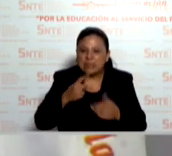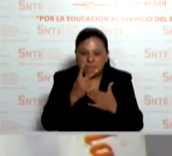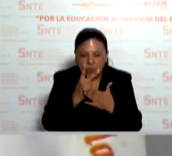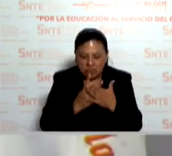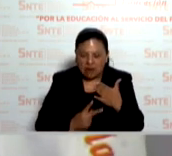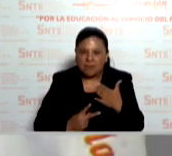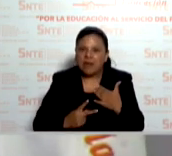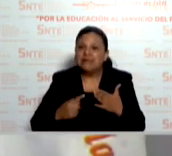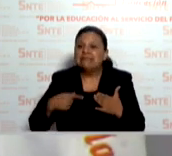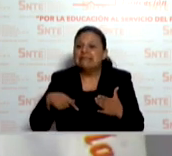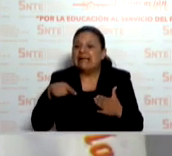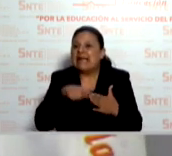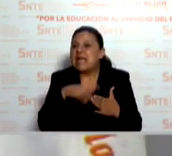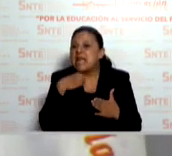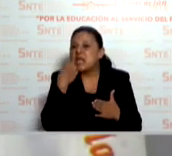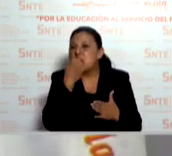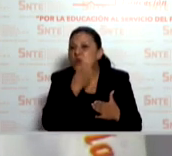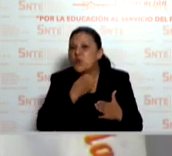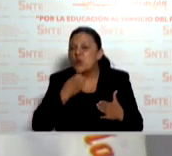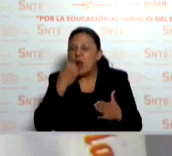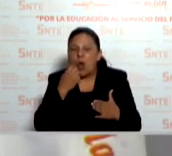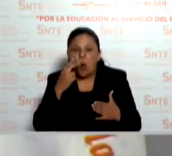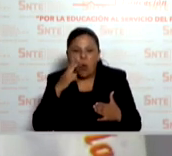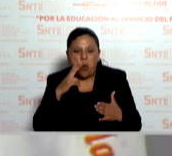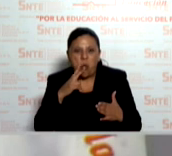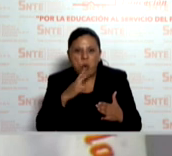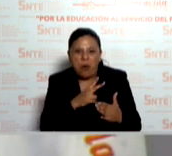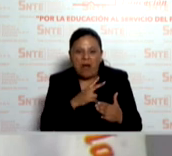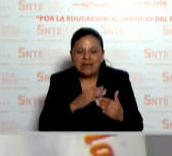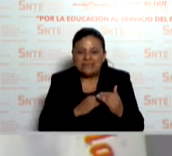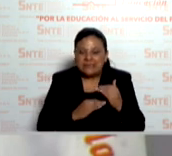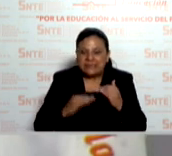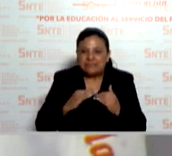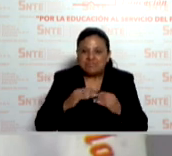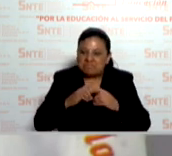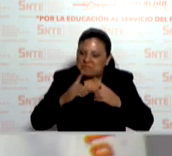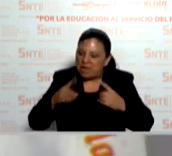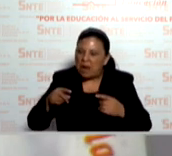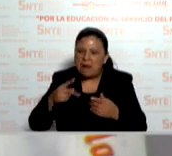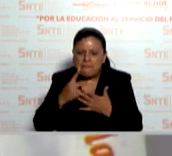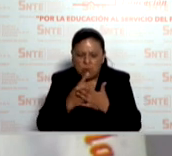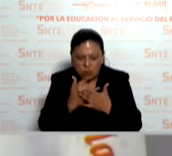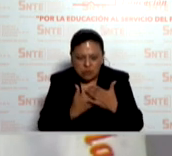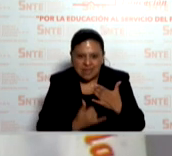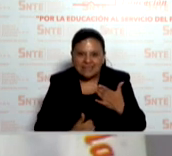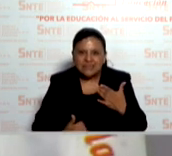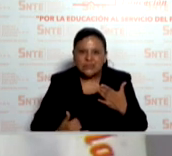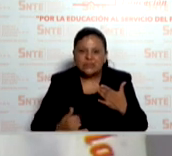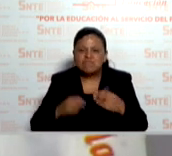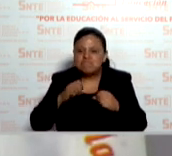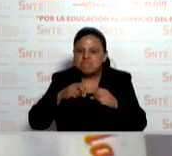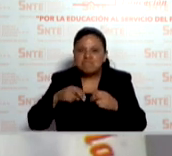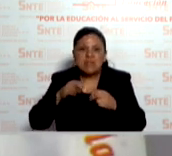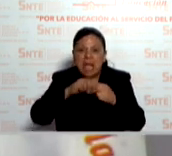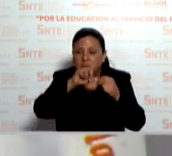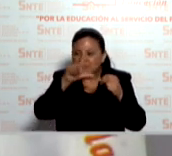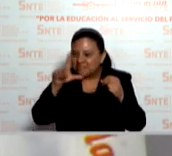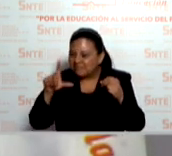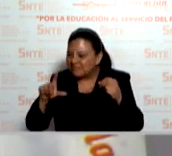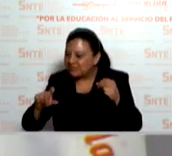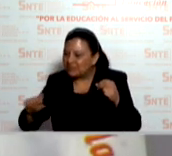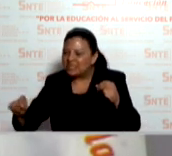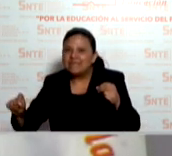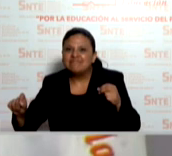gran impacto en su institución, permitiendo desarrollar proyectos que tuvieron alcance a nivel nacional,